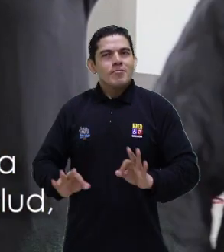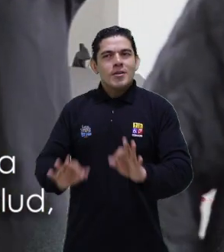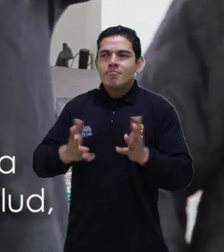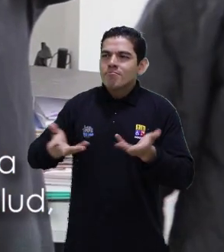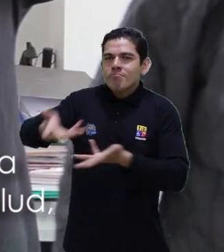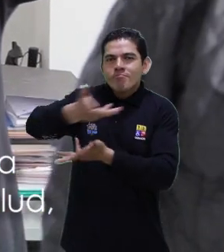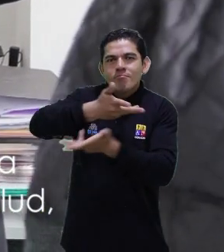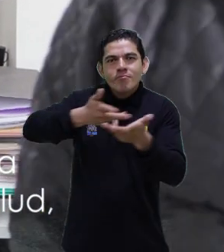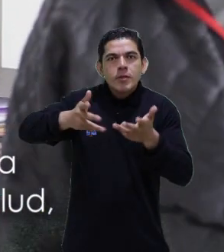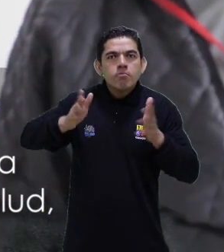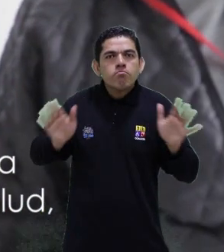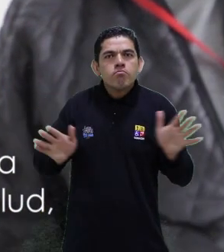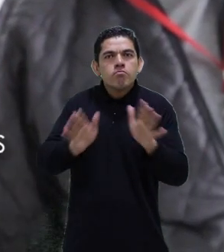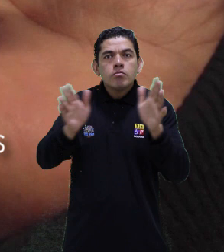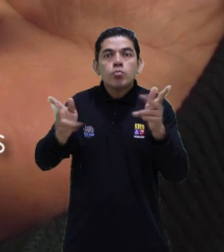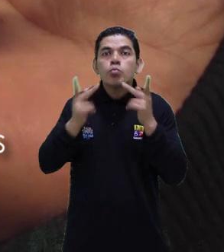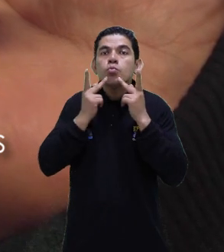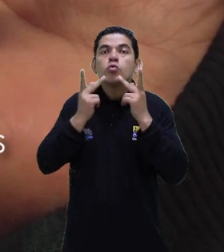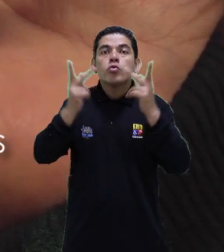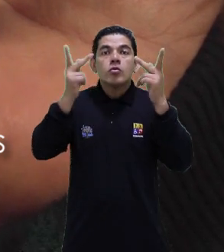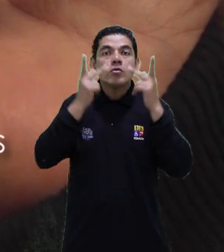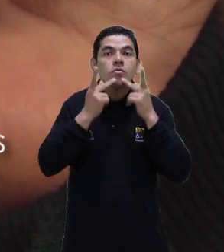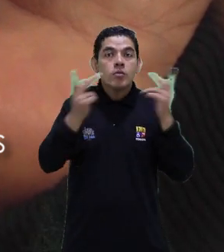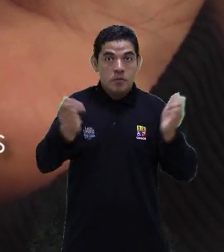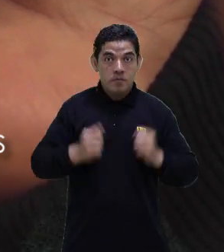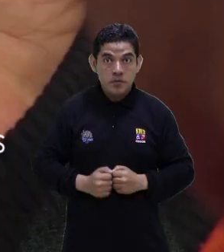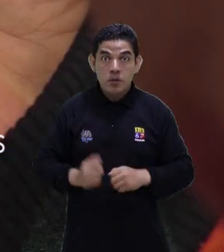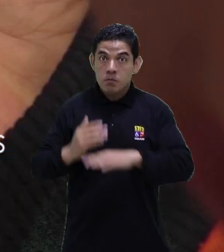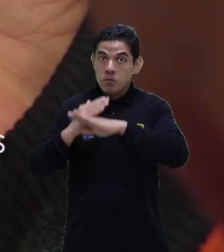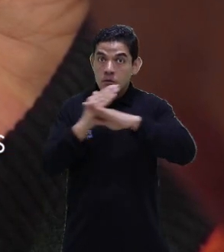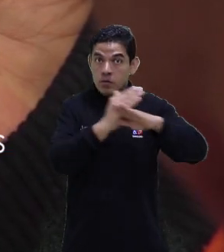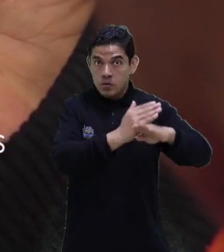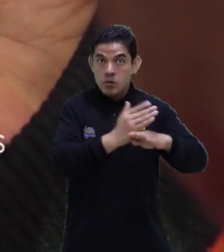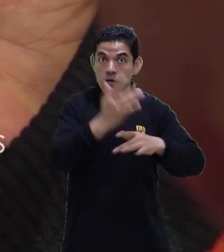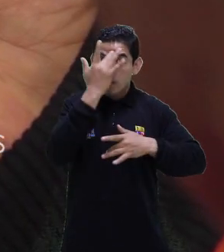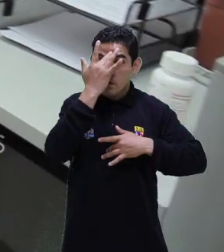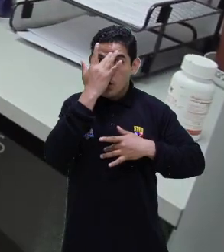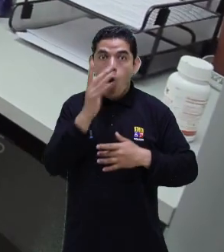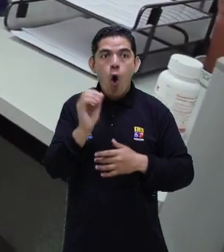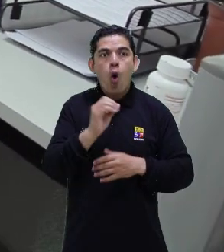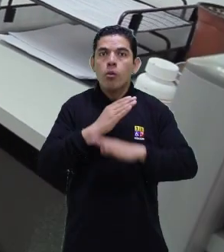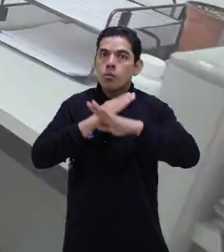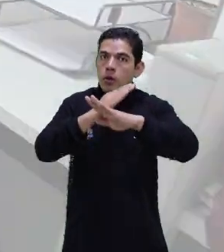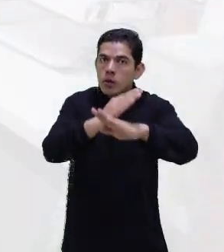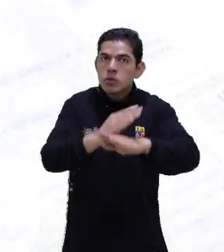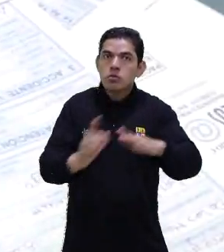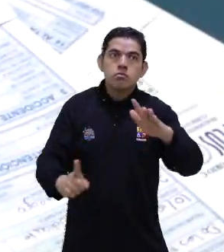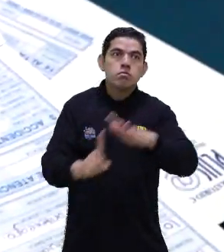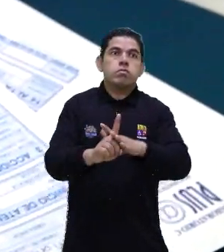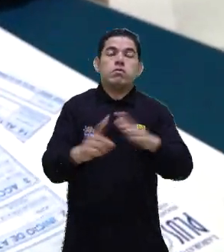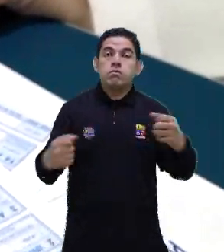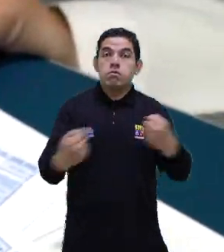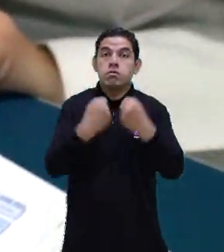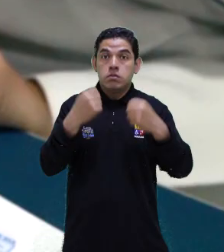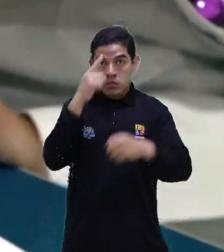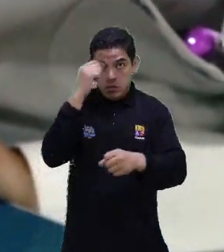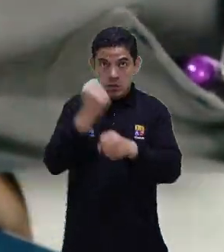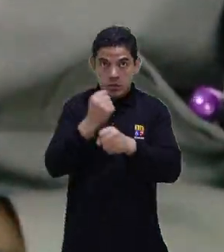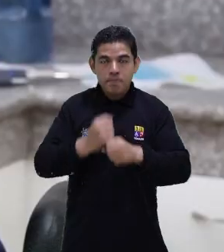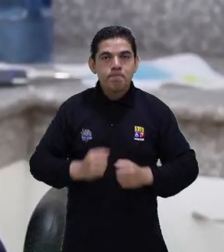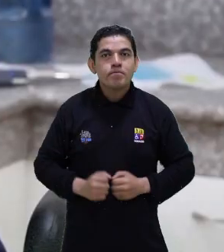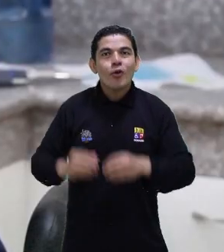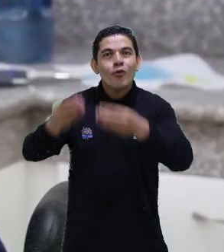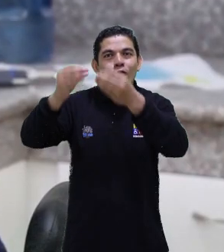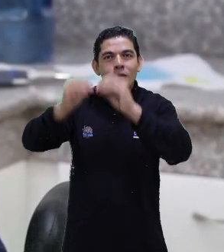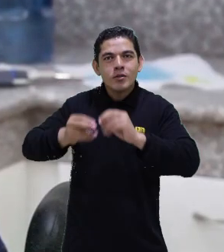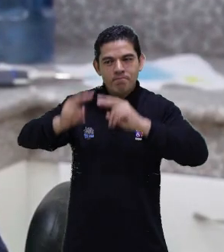de mecanismos de promoción de la salud, prevención de enfermedades y accidentes en el trabajo. Formación e